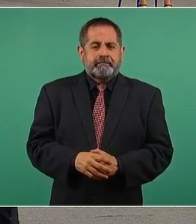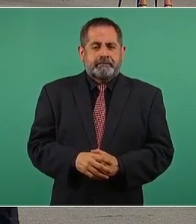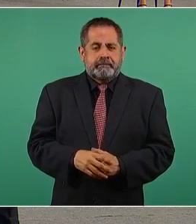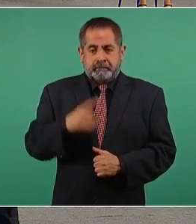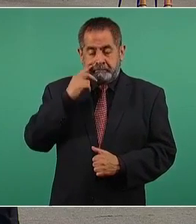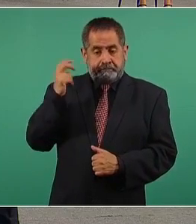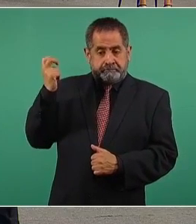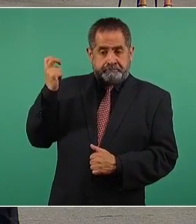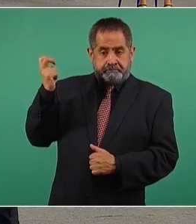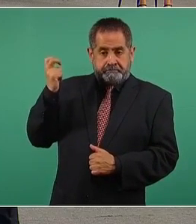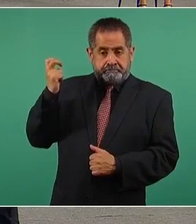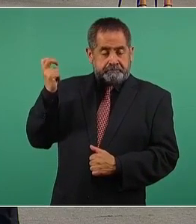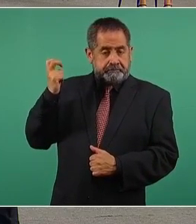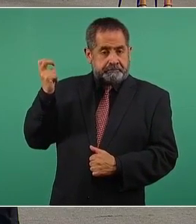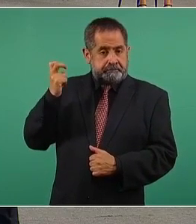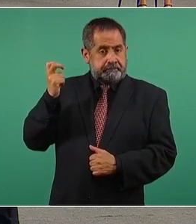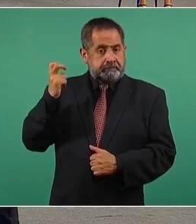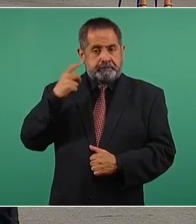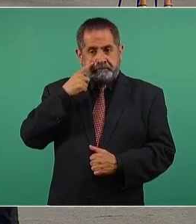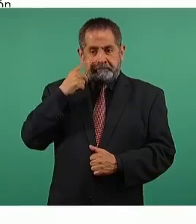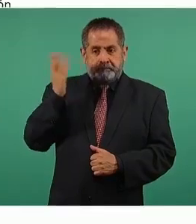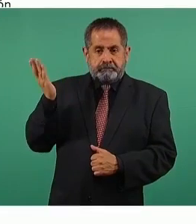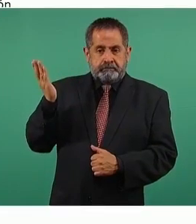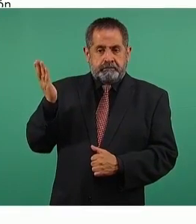Este es el mapa.